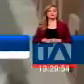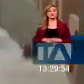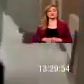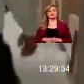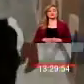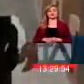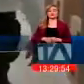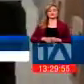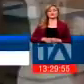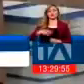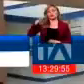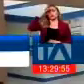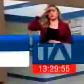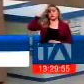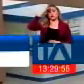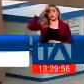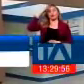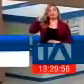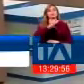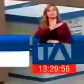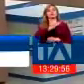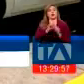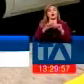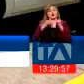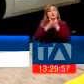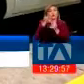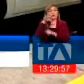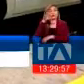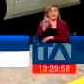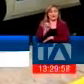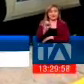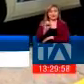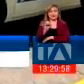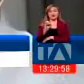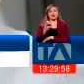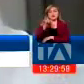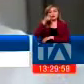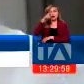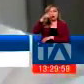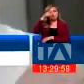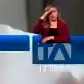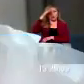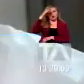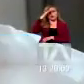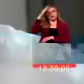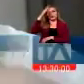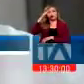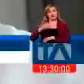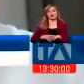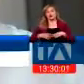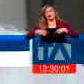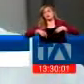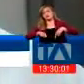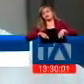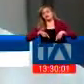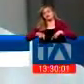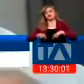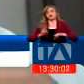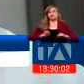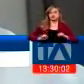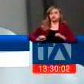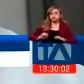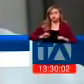Tarea Conjunta, conformada en junio de este año por más de 30 fiscales y policías especializados, es un desgaste logístico y humano.